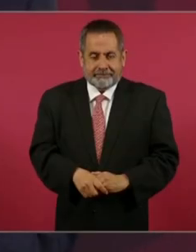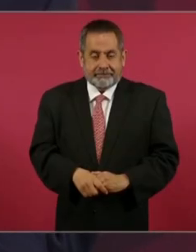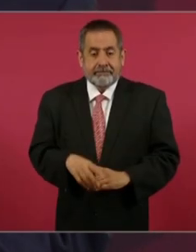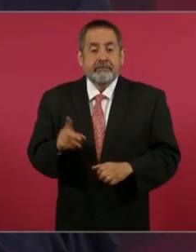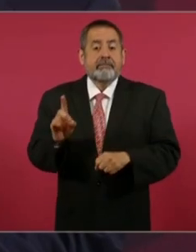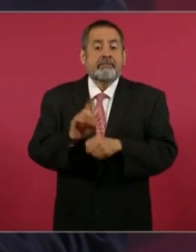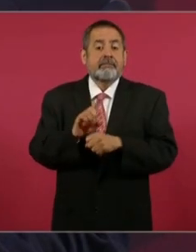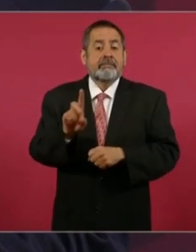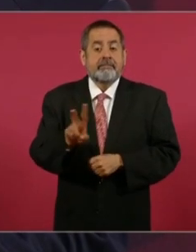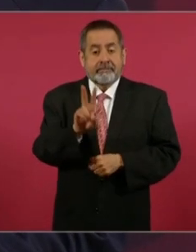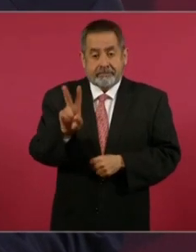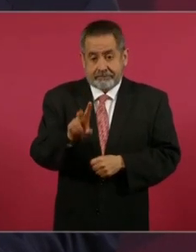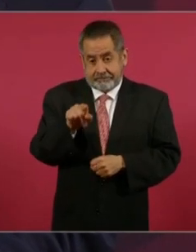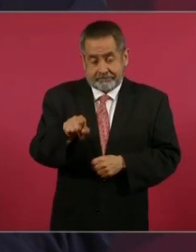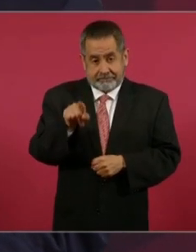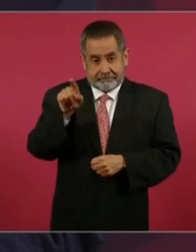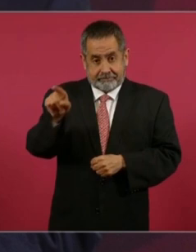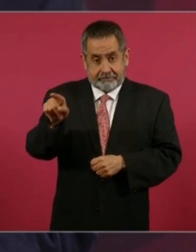el viernes.